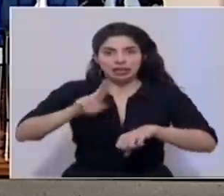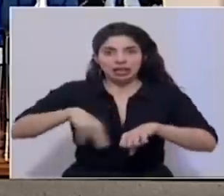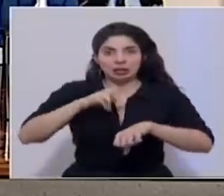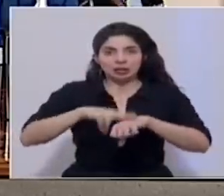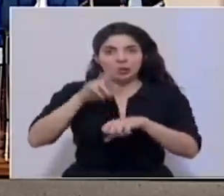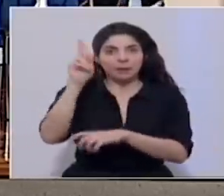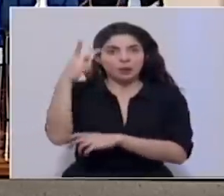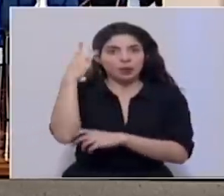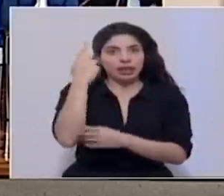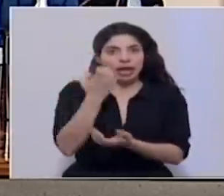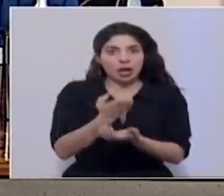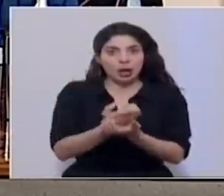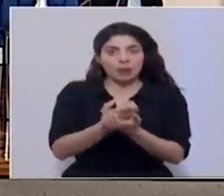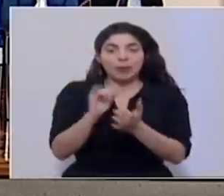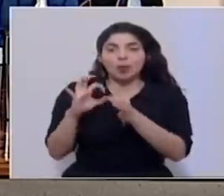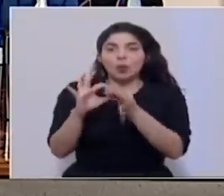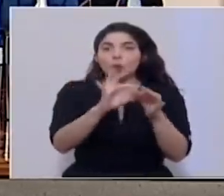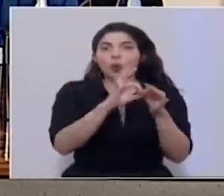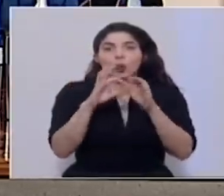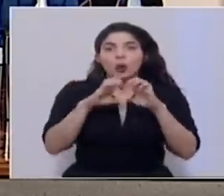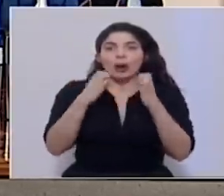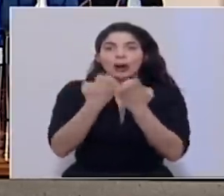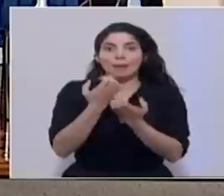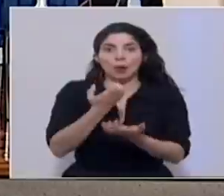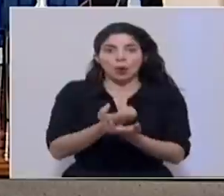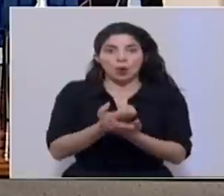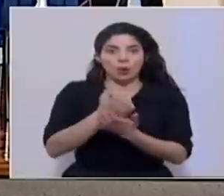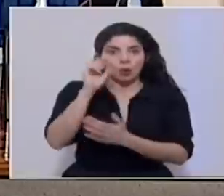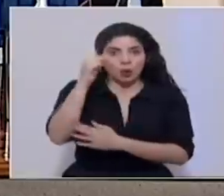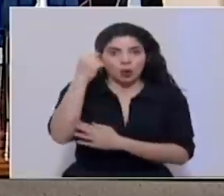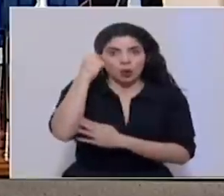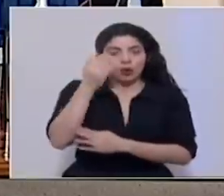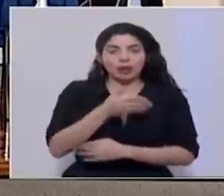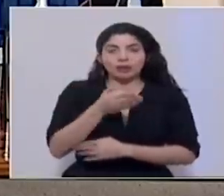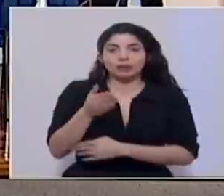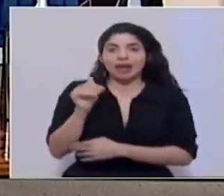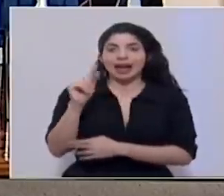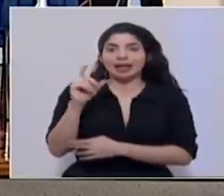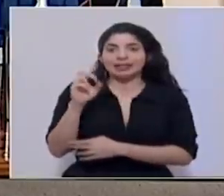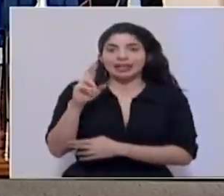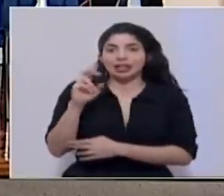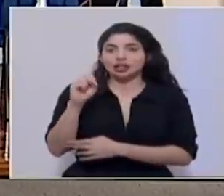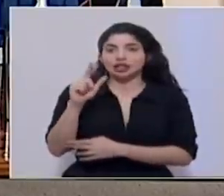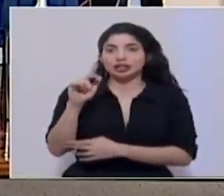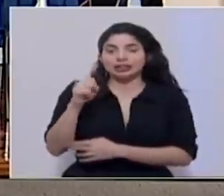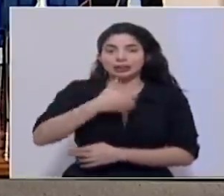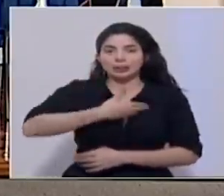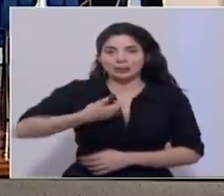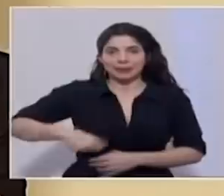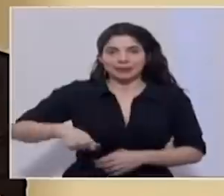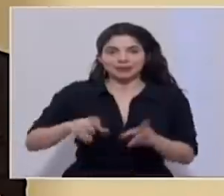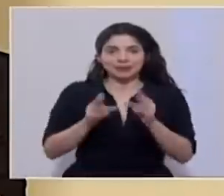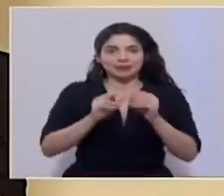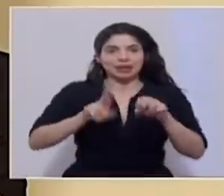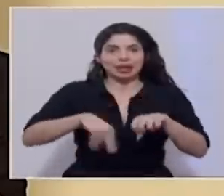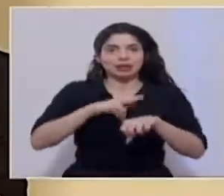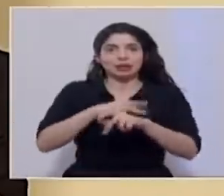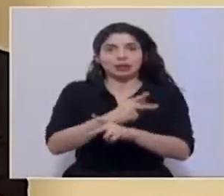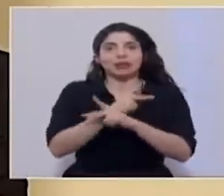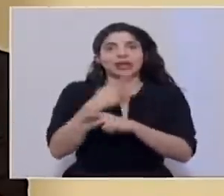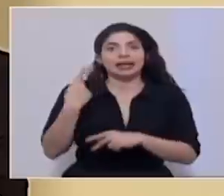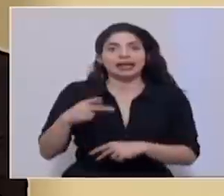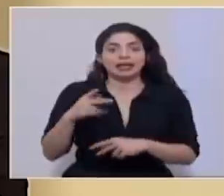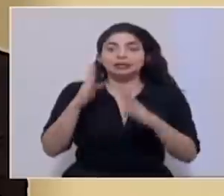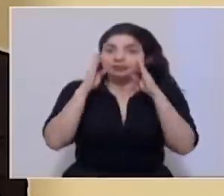Política Económica y coordinadora del equipo económico de gobierno, señor Alexander Solís, presidente de la Comisión Nacional de Prevención de Riesgos